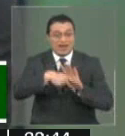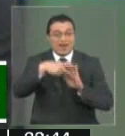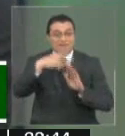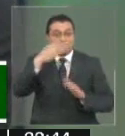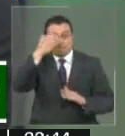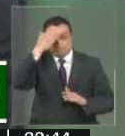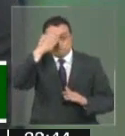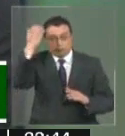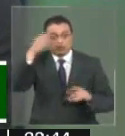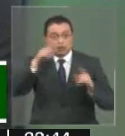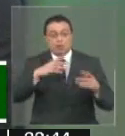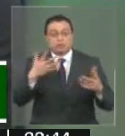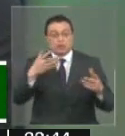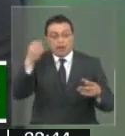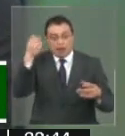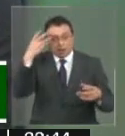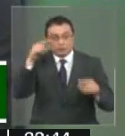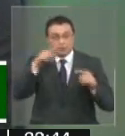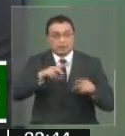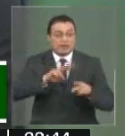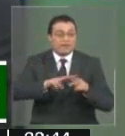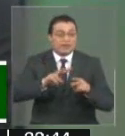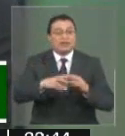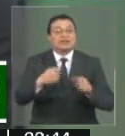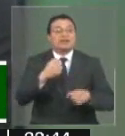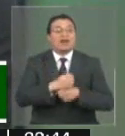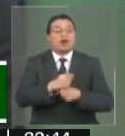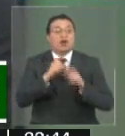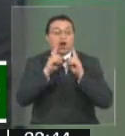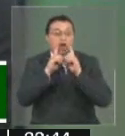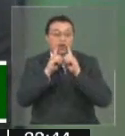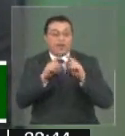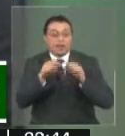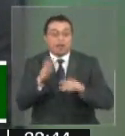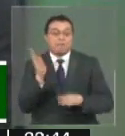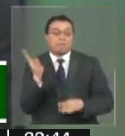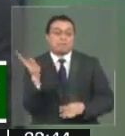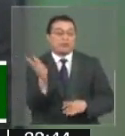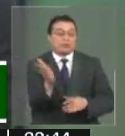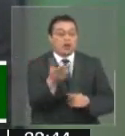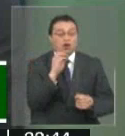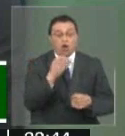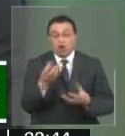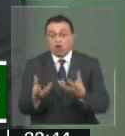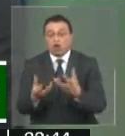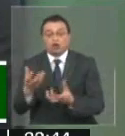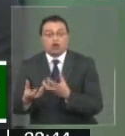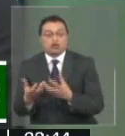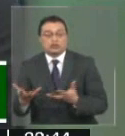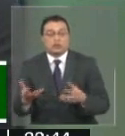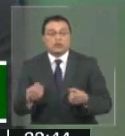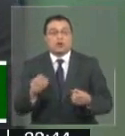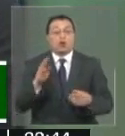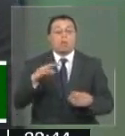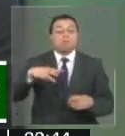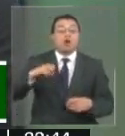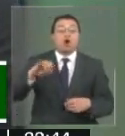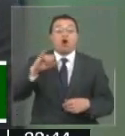porque aprendes a hacer trabajo de hotel, trabajo de sí, claro, restaurante o de cocina, claro, mozo,